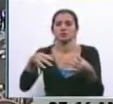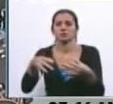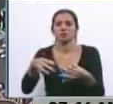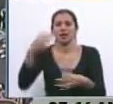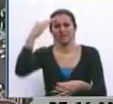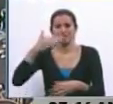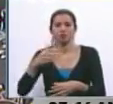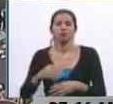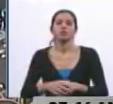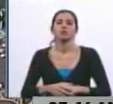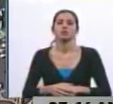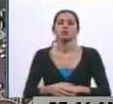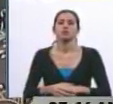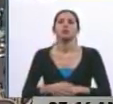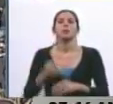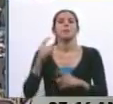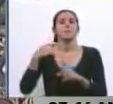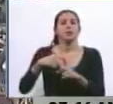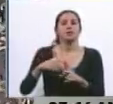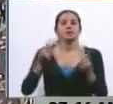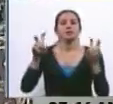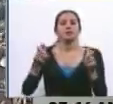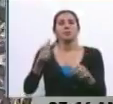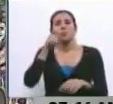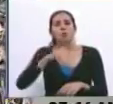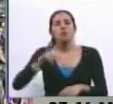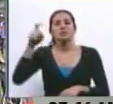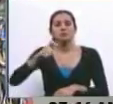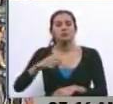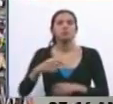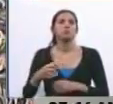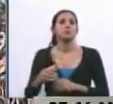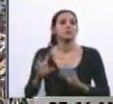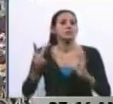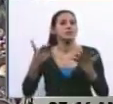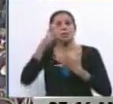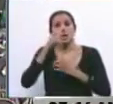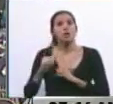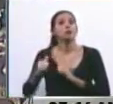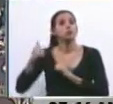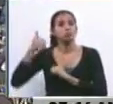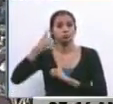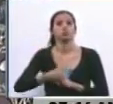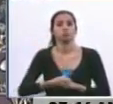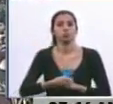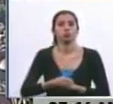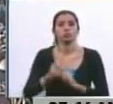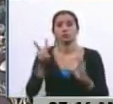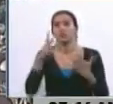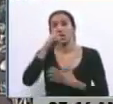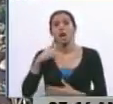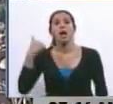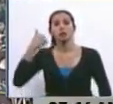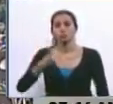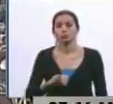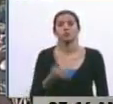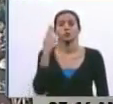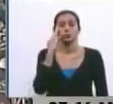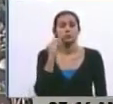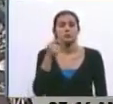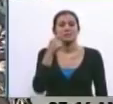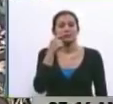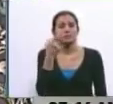en todos los temas de las necesidades de nuestro pueblo, que lo venimos haciendo hace 17 años. Venimos padeciendo